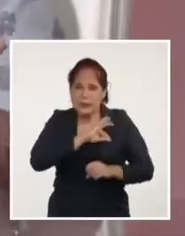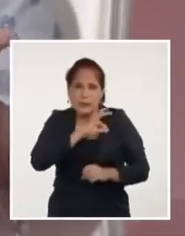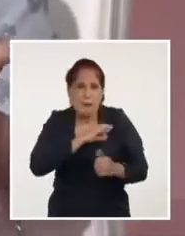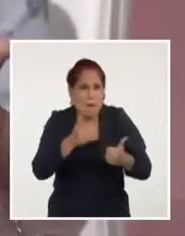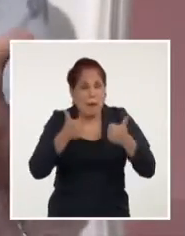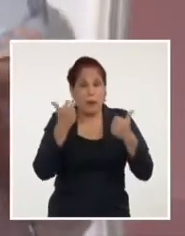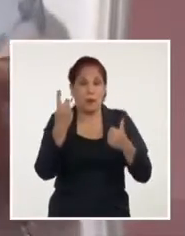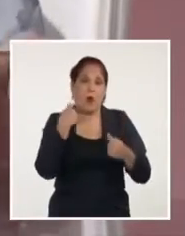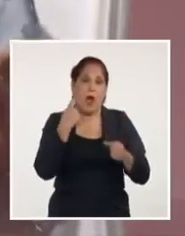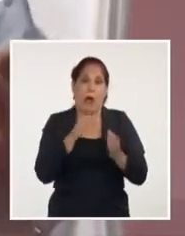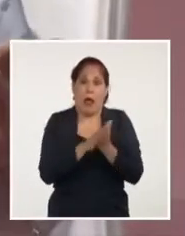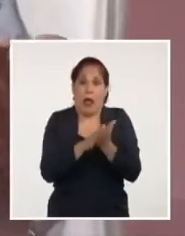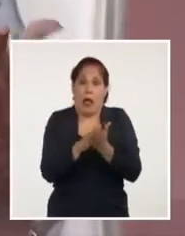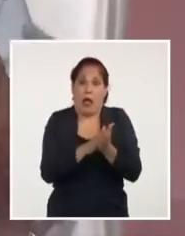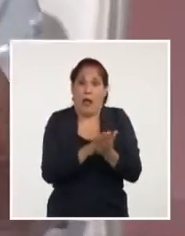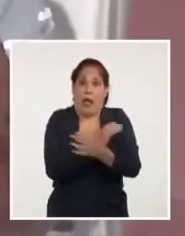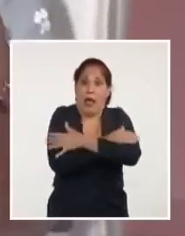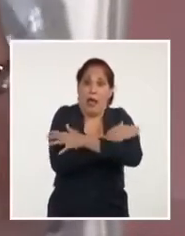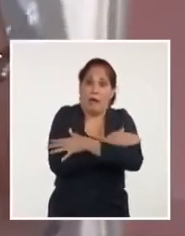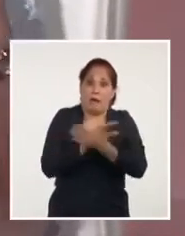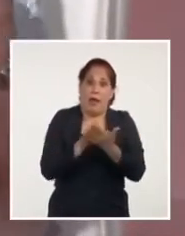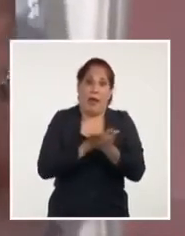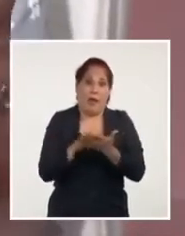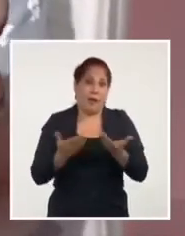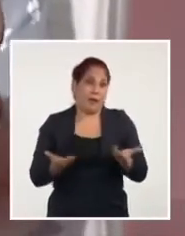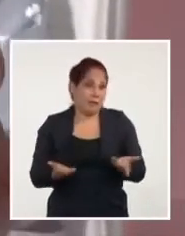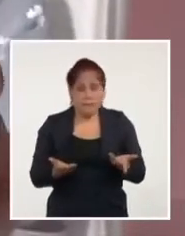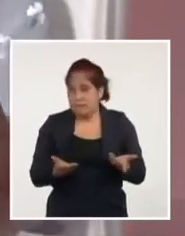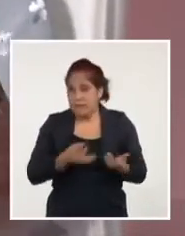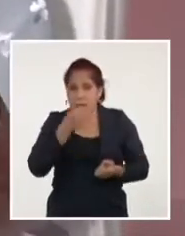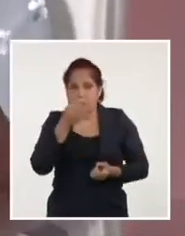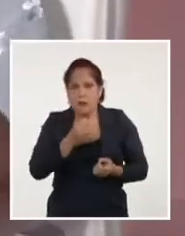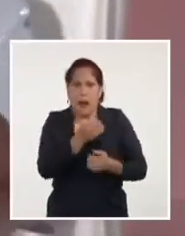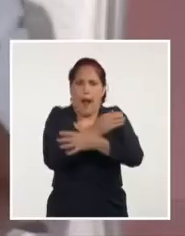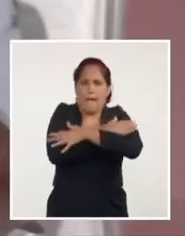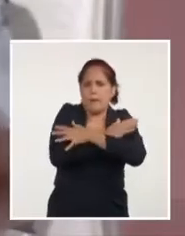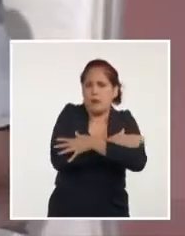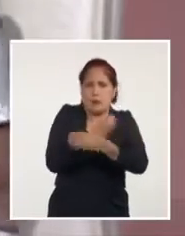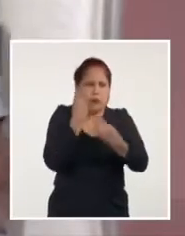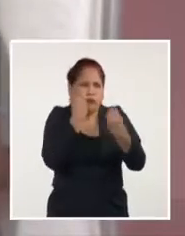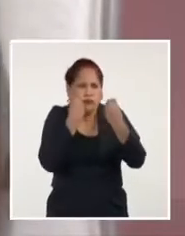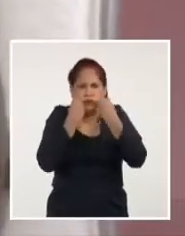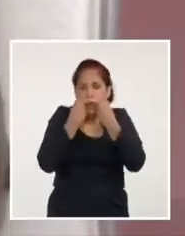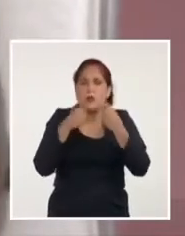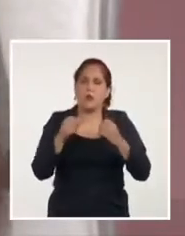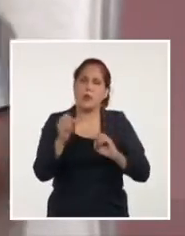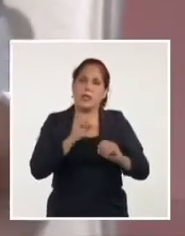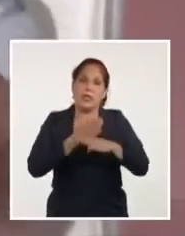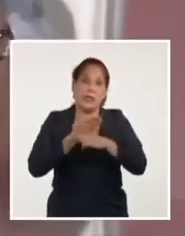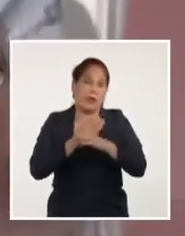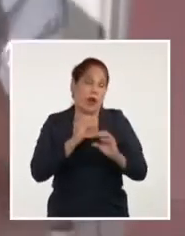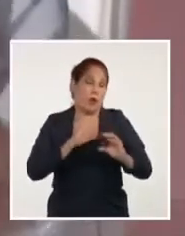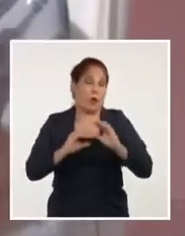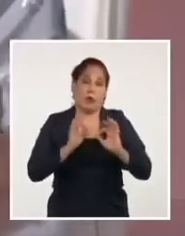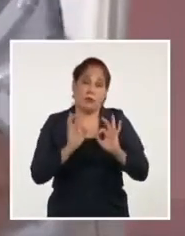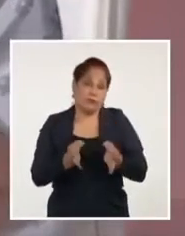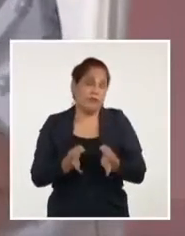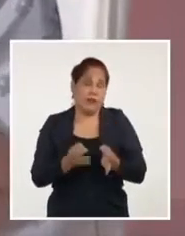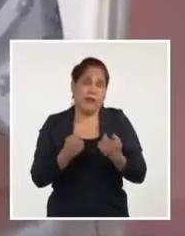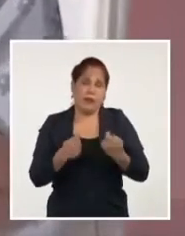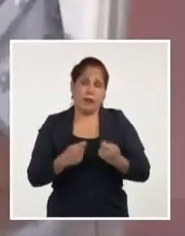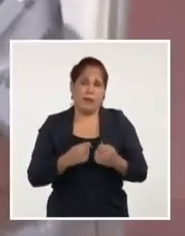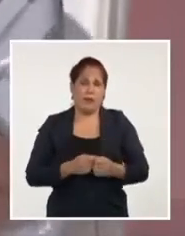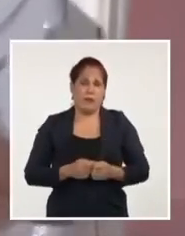2 años sin poder abrazarnos, sin poder darnos un abrazo, un beso, y eso es comunicación no verbal, también muy bien